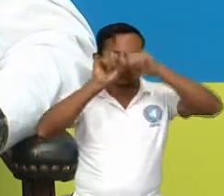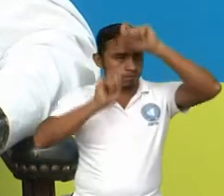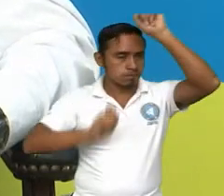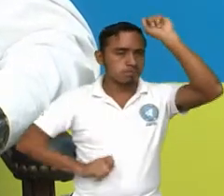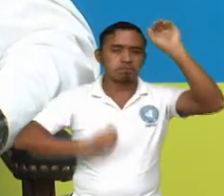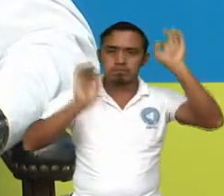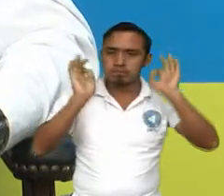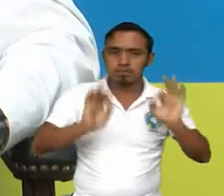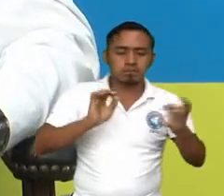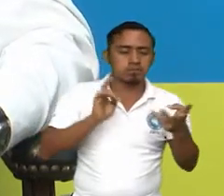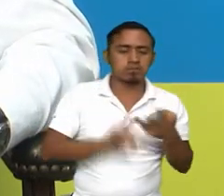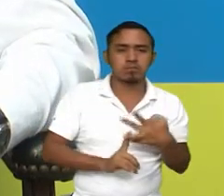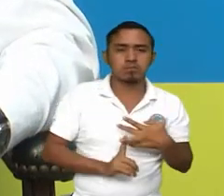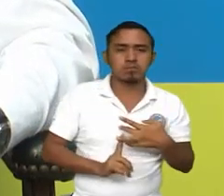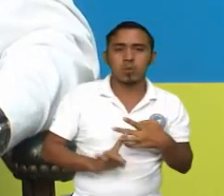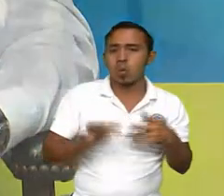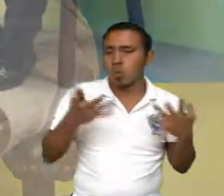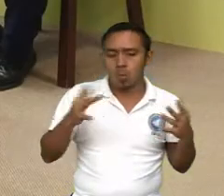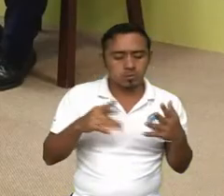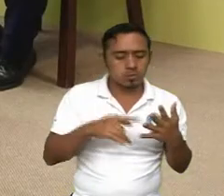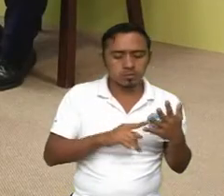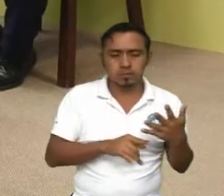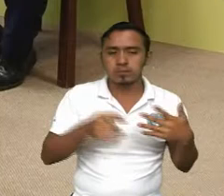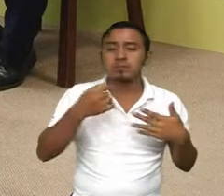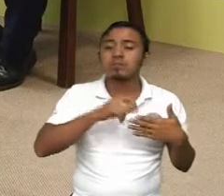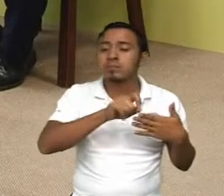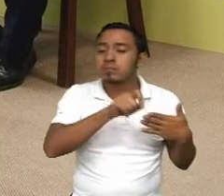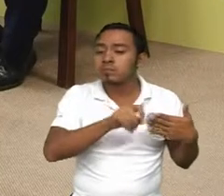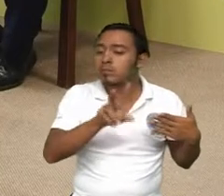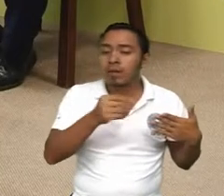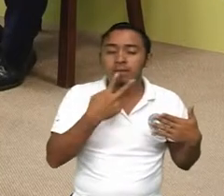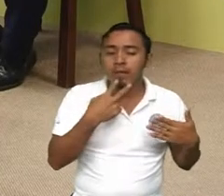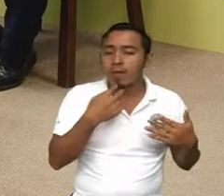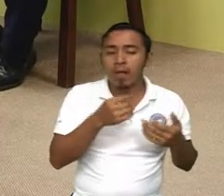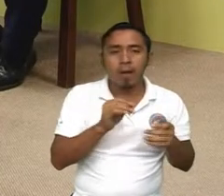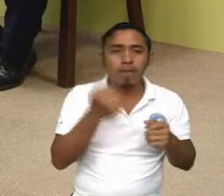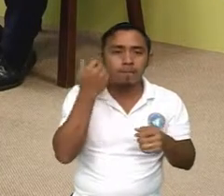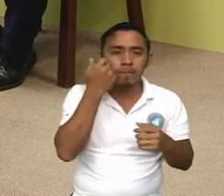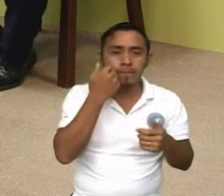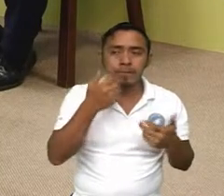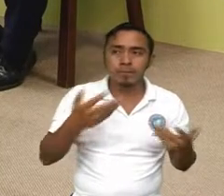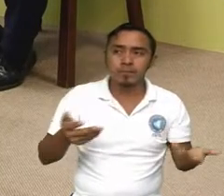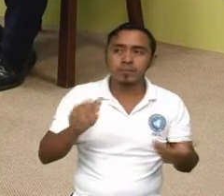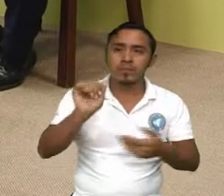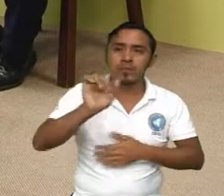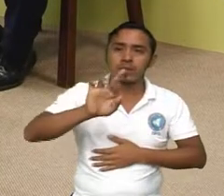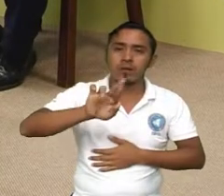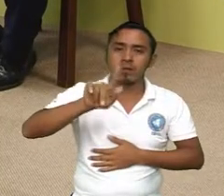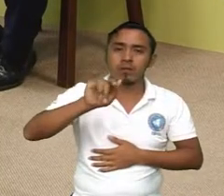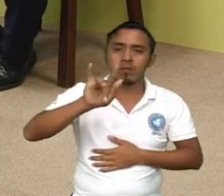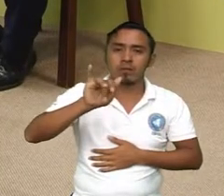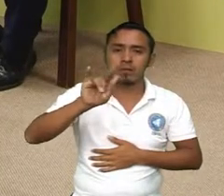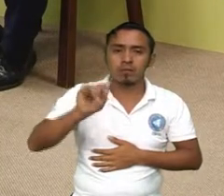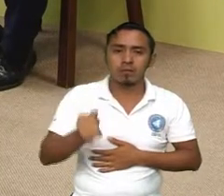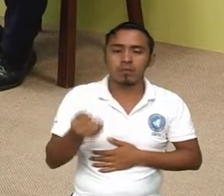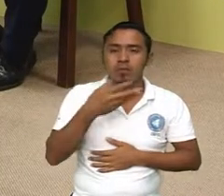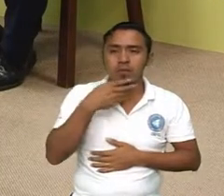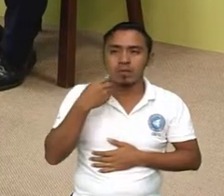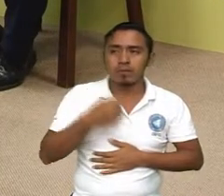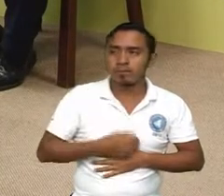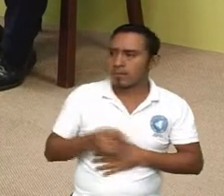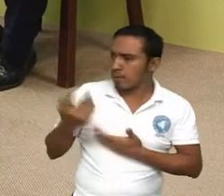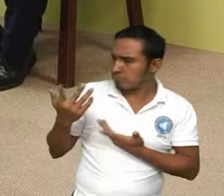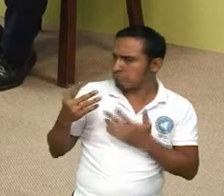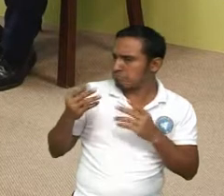ideal y eso también va a ayudar a descartar este tipo de enfermedad como son la artritis juvenil les